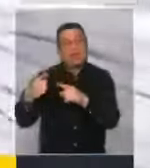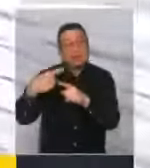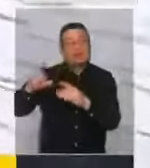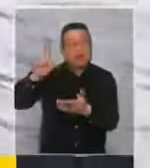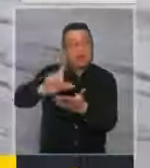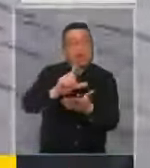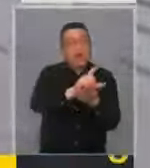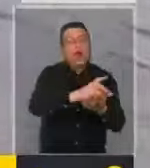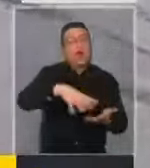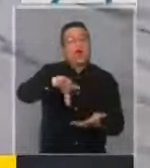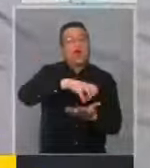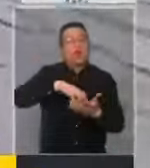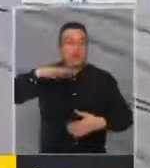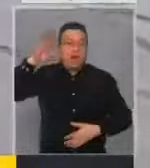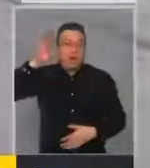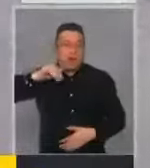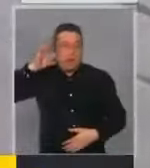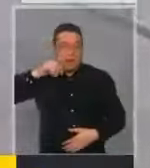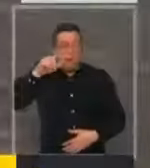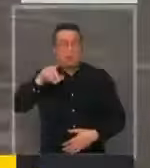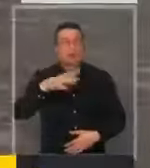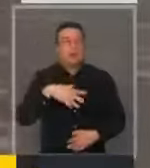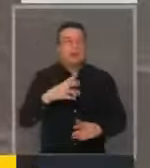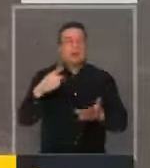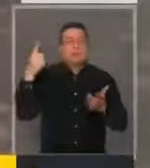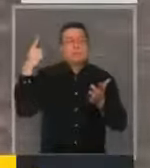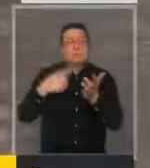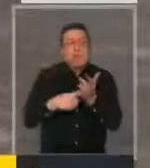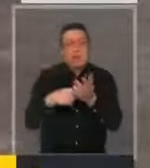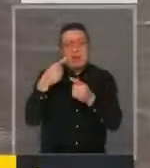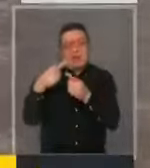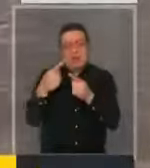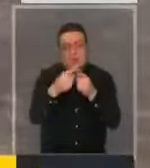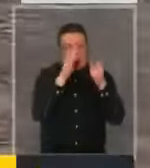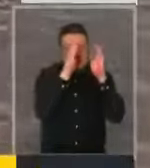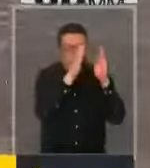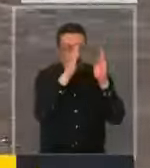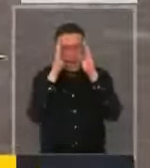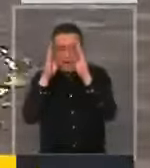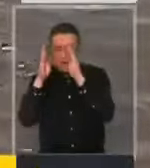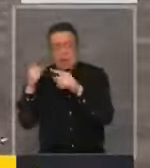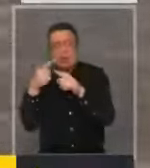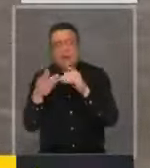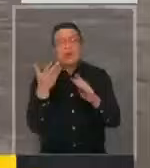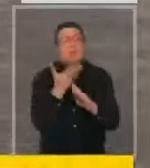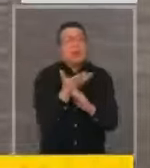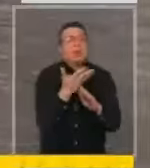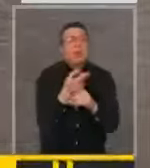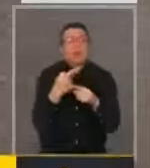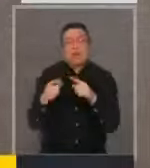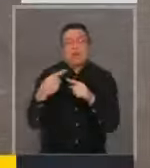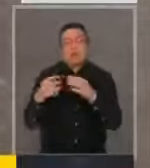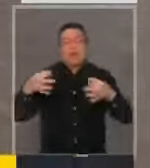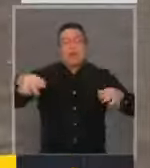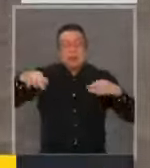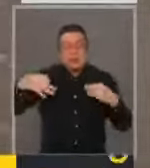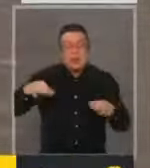comuna de Lampa, que al menos tenemos 1,000 casos que estamos atendiendo, distintos solicitudes, nylon,